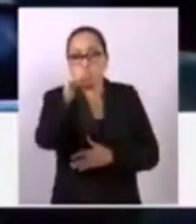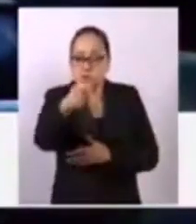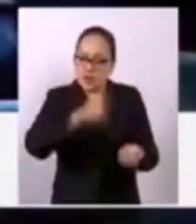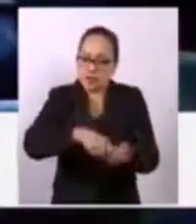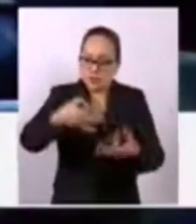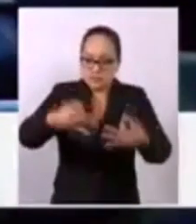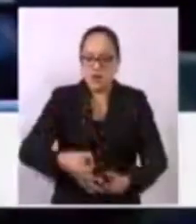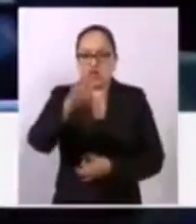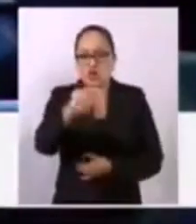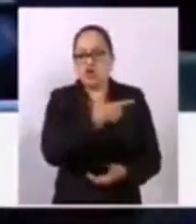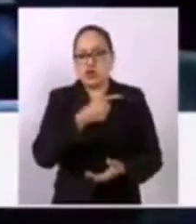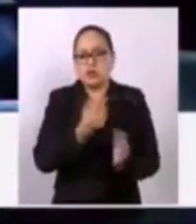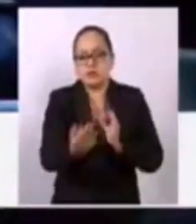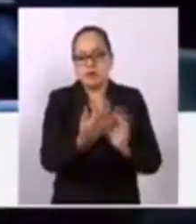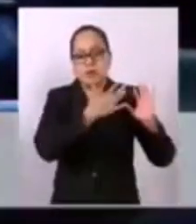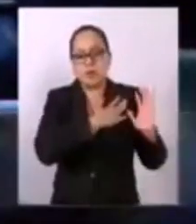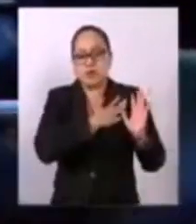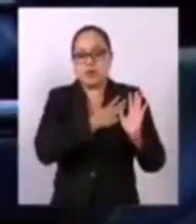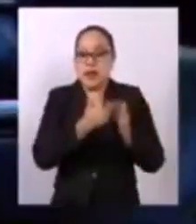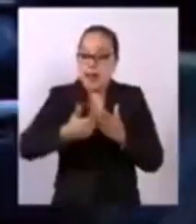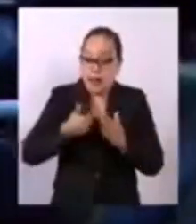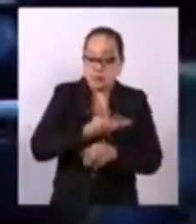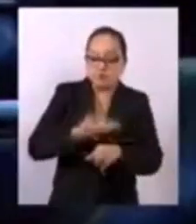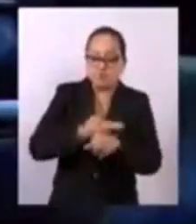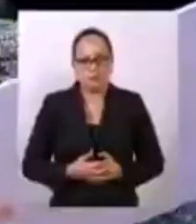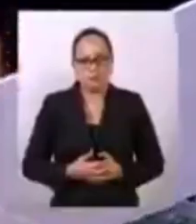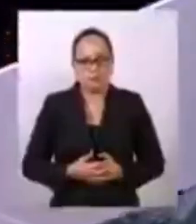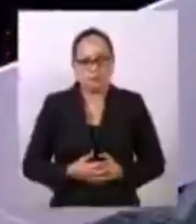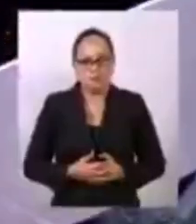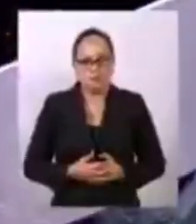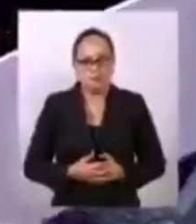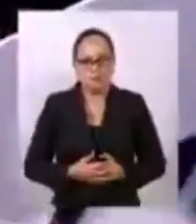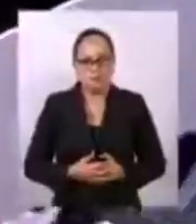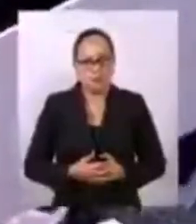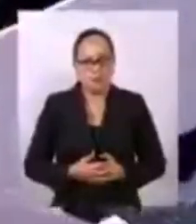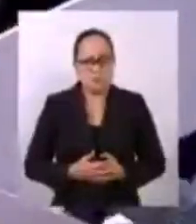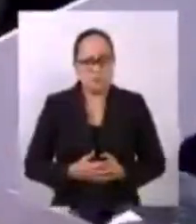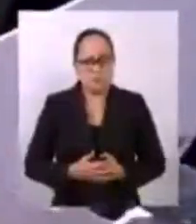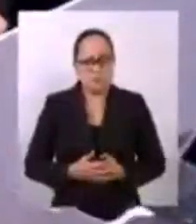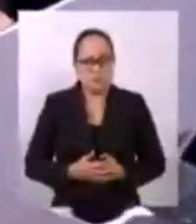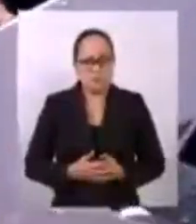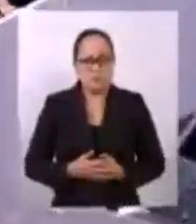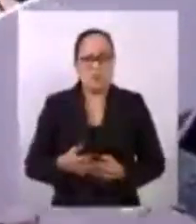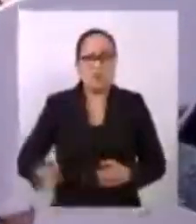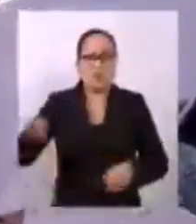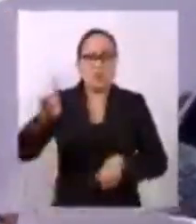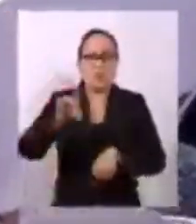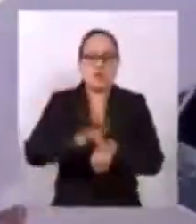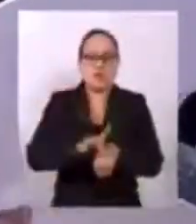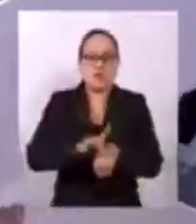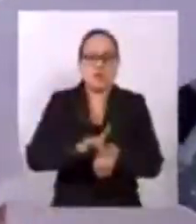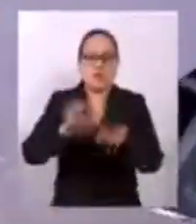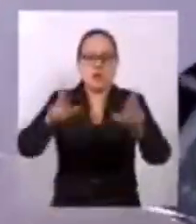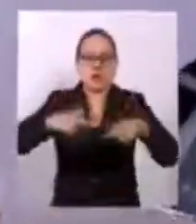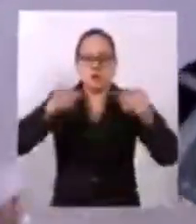tome protesta hasta que se resuelva jurídicamente este asunto. En la sesión del pasado.